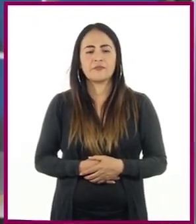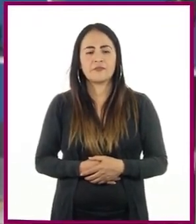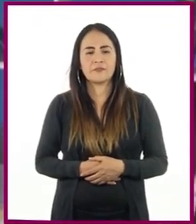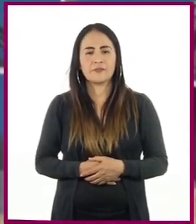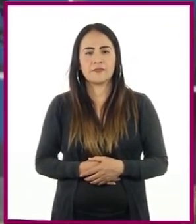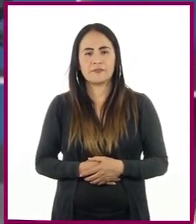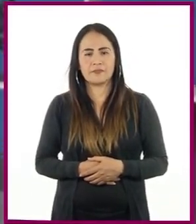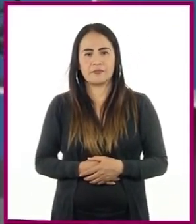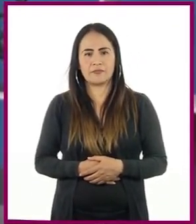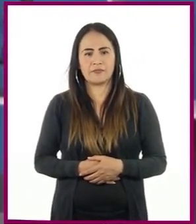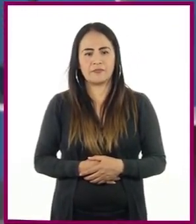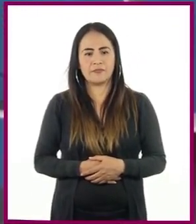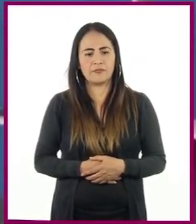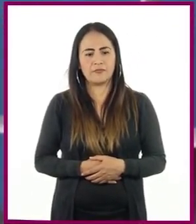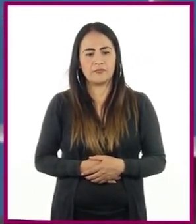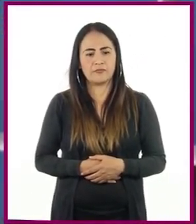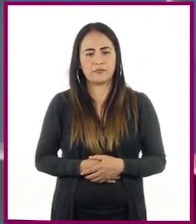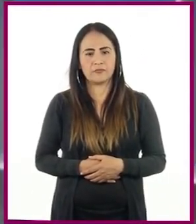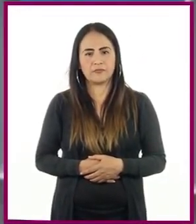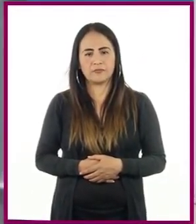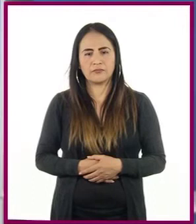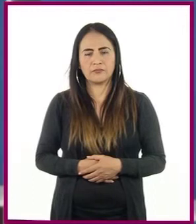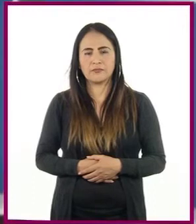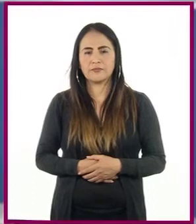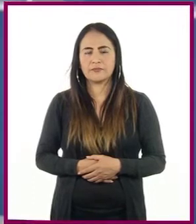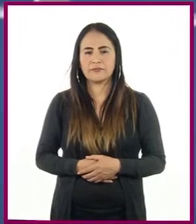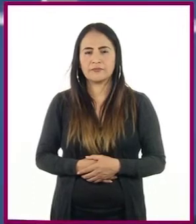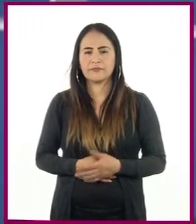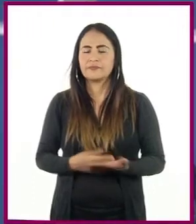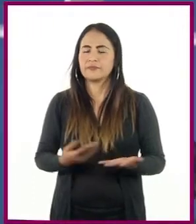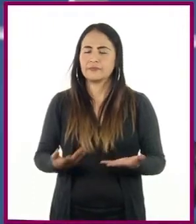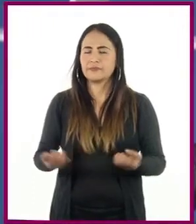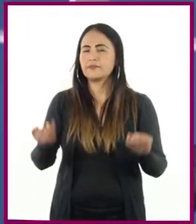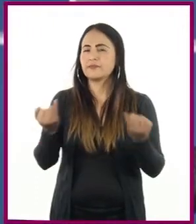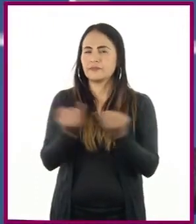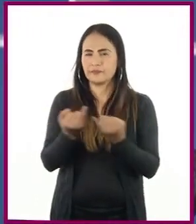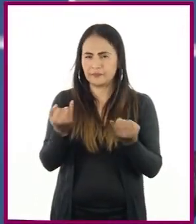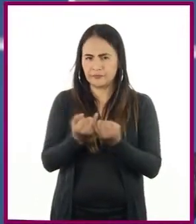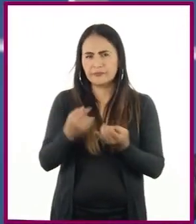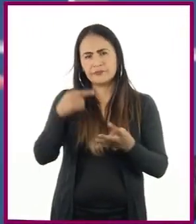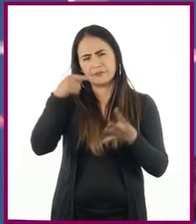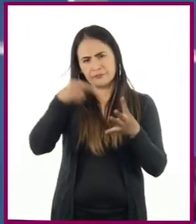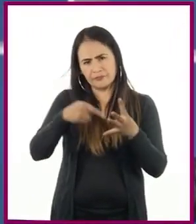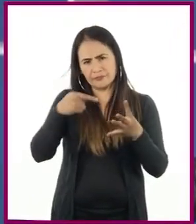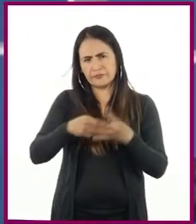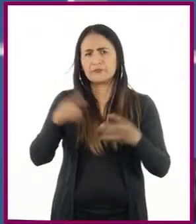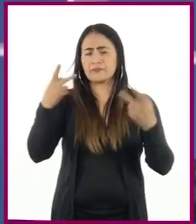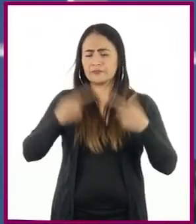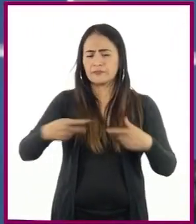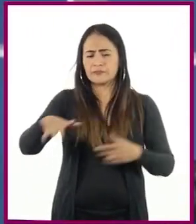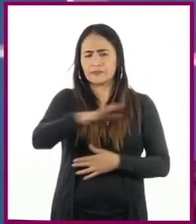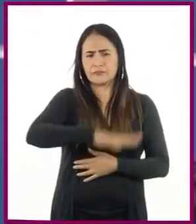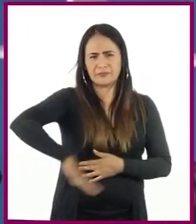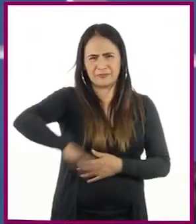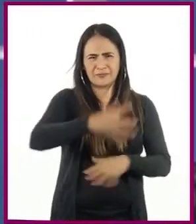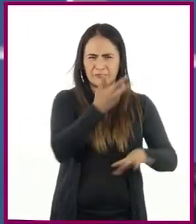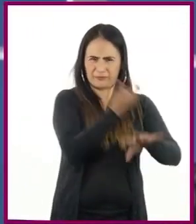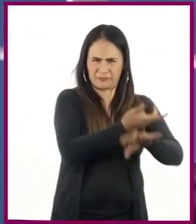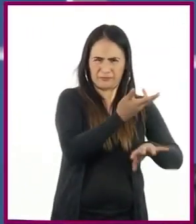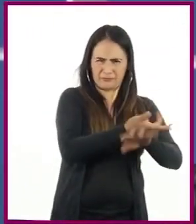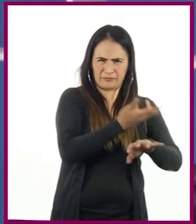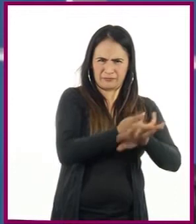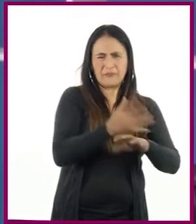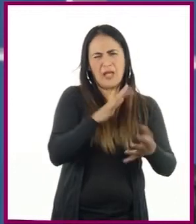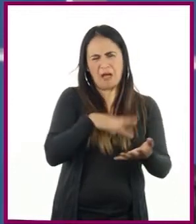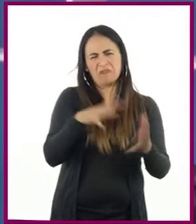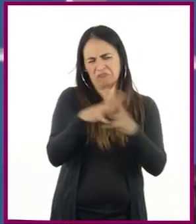su inicio se mostrara la magnitud del conflicto. A pesar de que en su mayoría la población civil norteamericana apoyaba